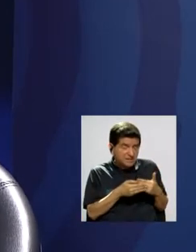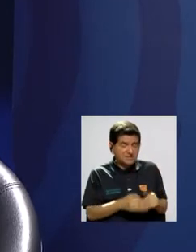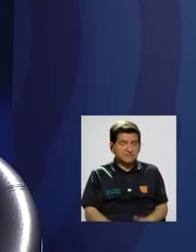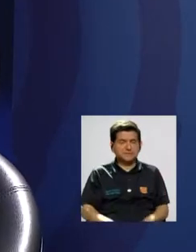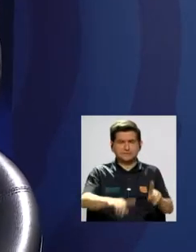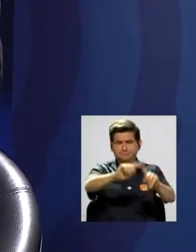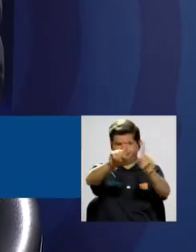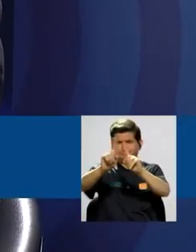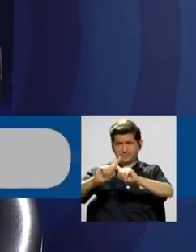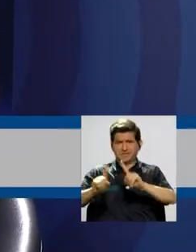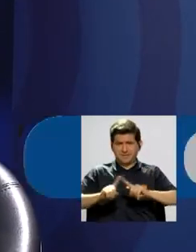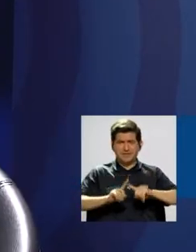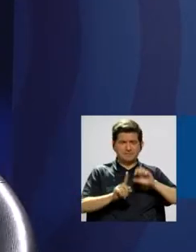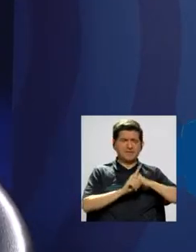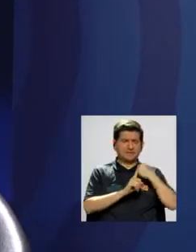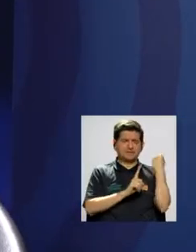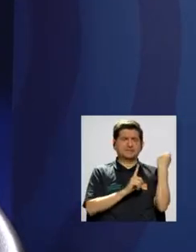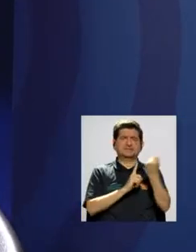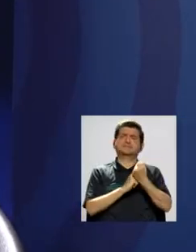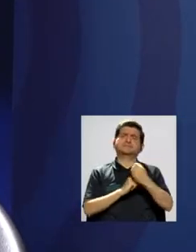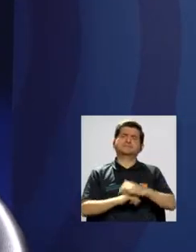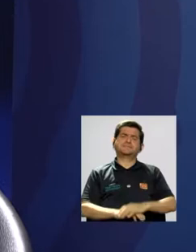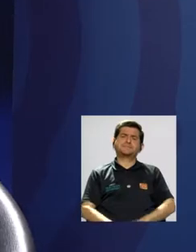de situaciones